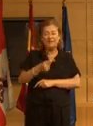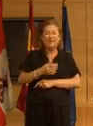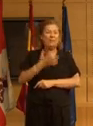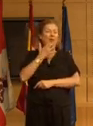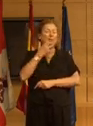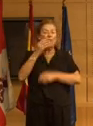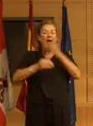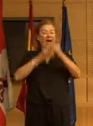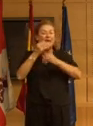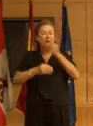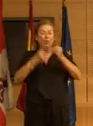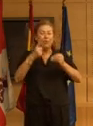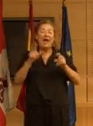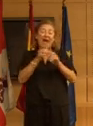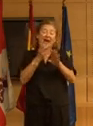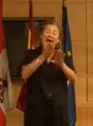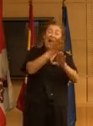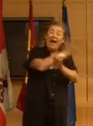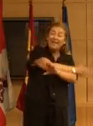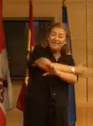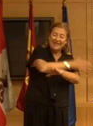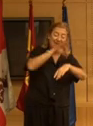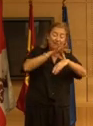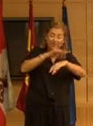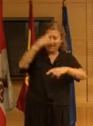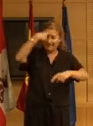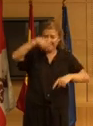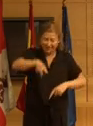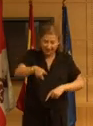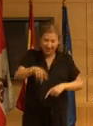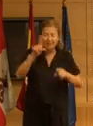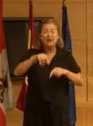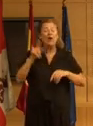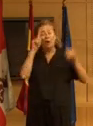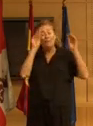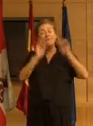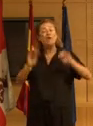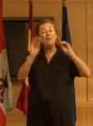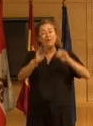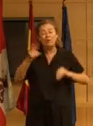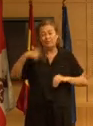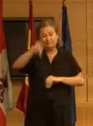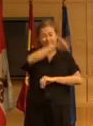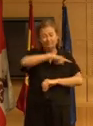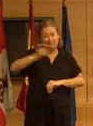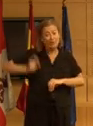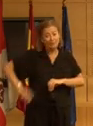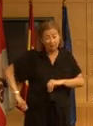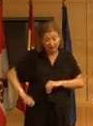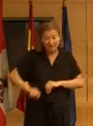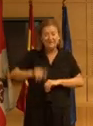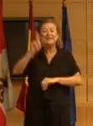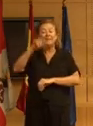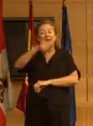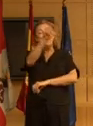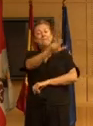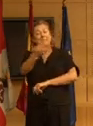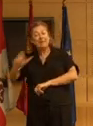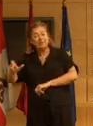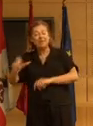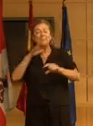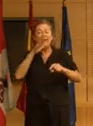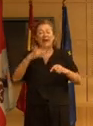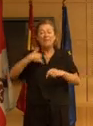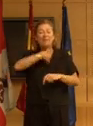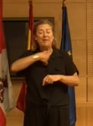la realización de un diagnóstico previo, la formación del personal de los centros, también del personal dedicado a